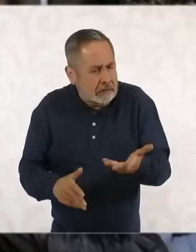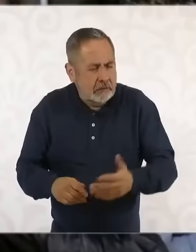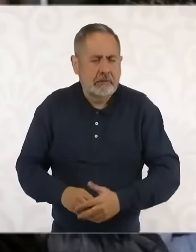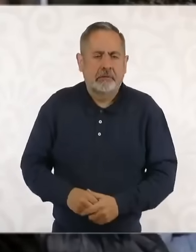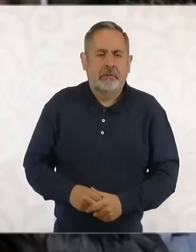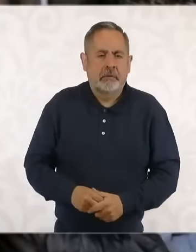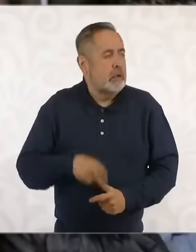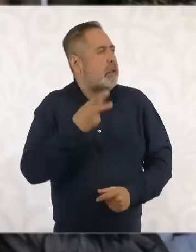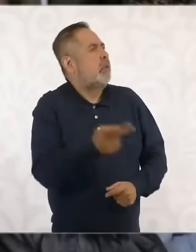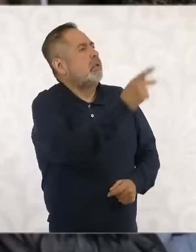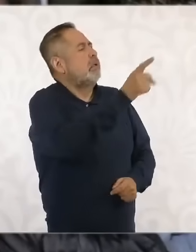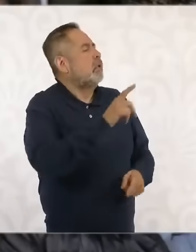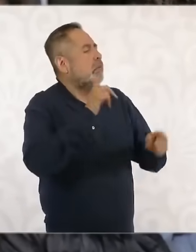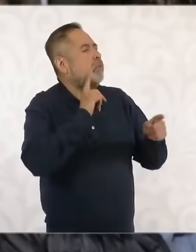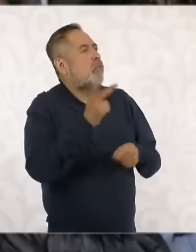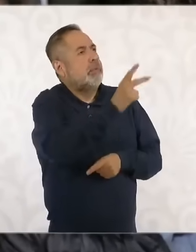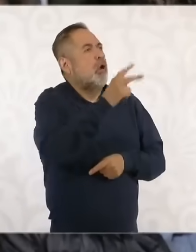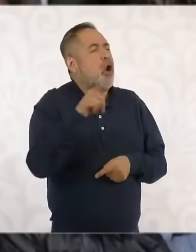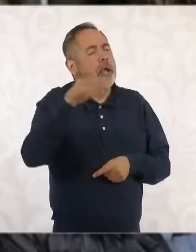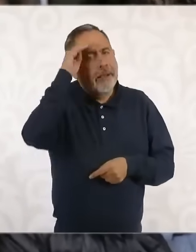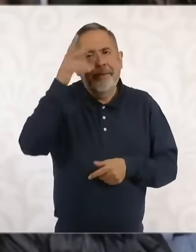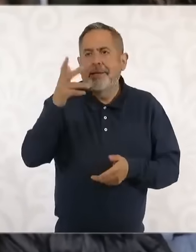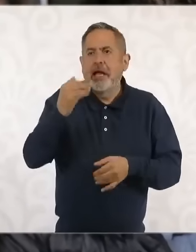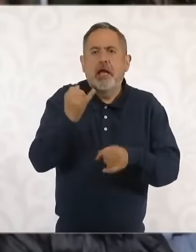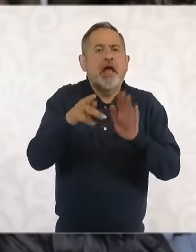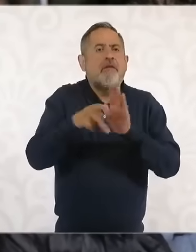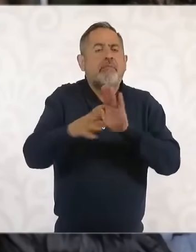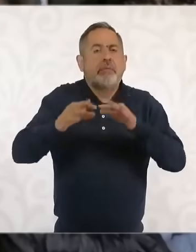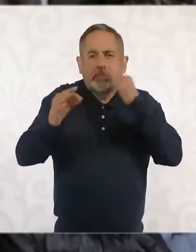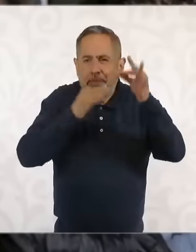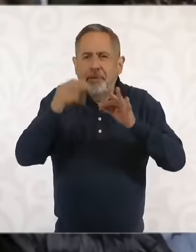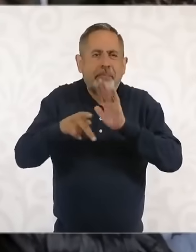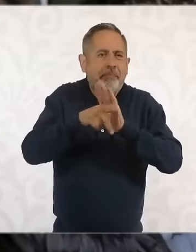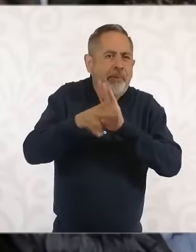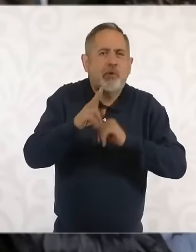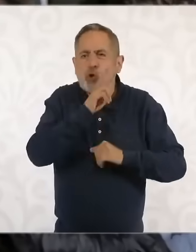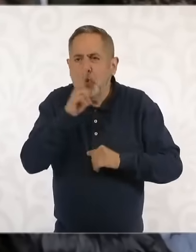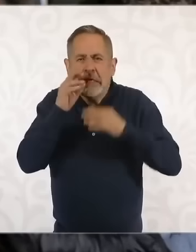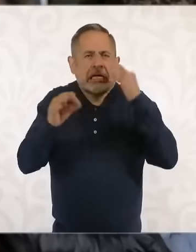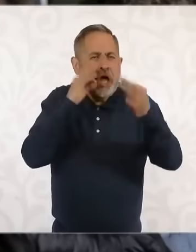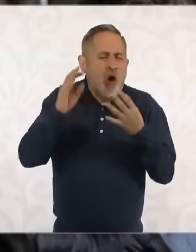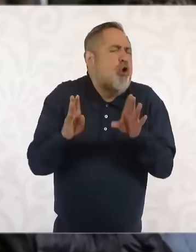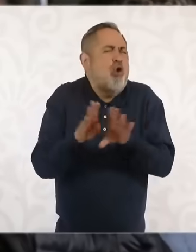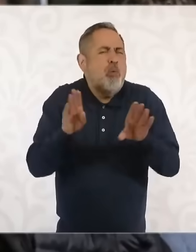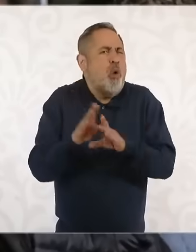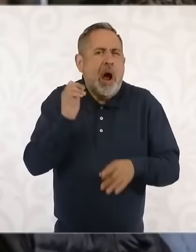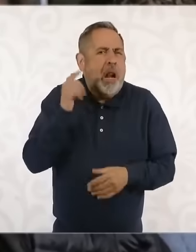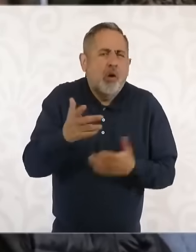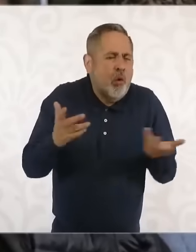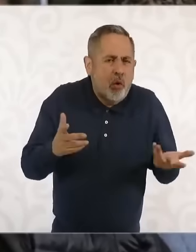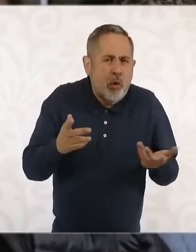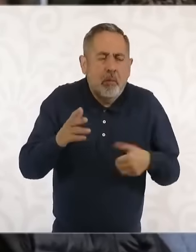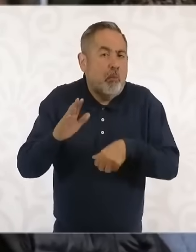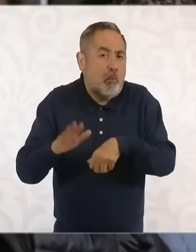que juegan los medios de comunicación en todo esto. Esto se lo pregunto porque las